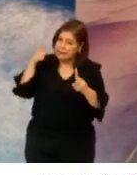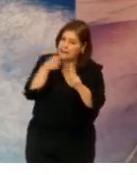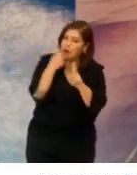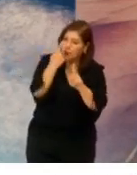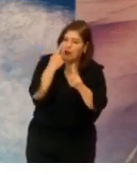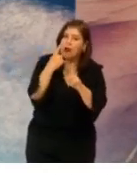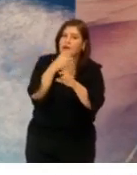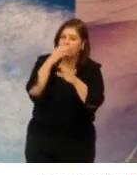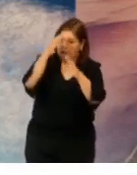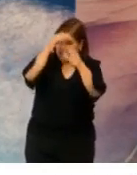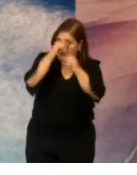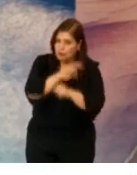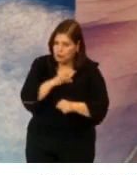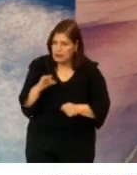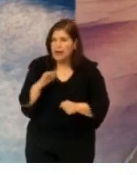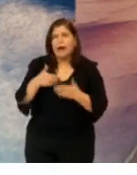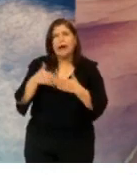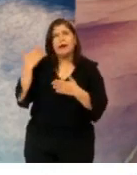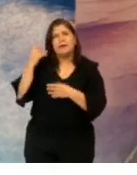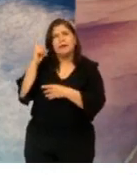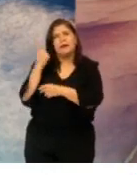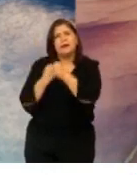Hace 30 años a mí me tocó